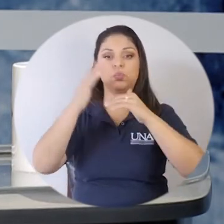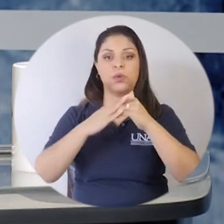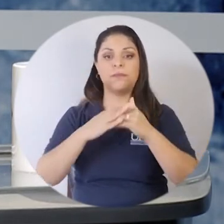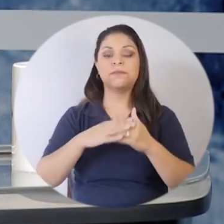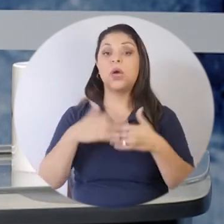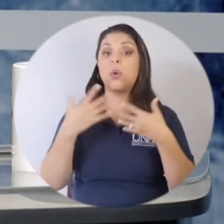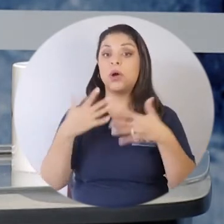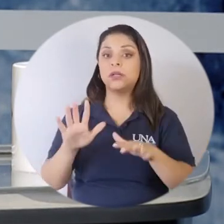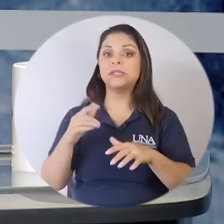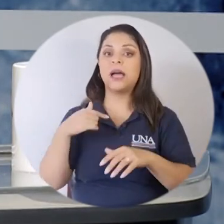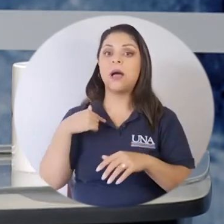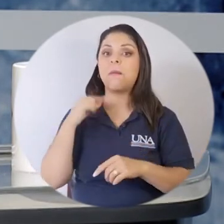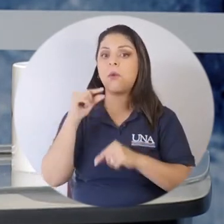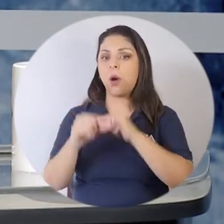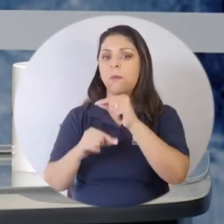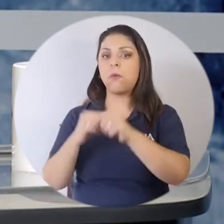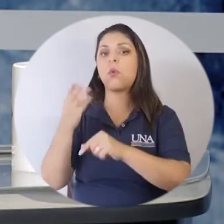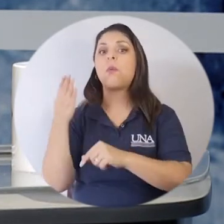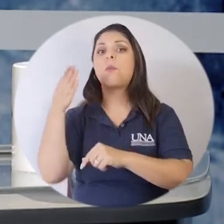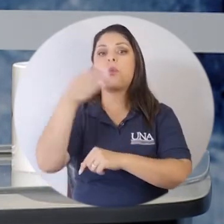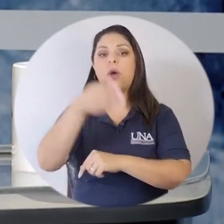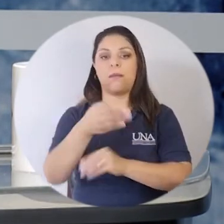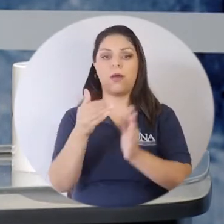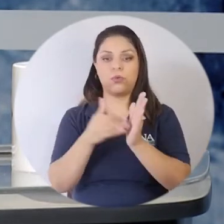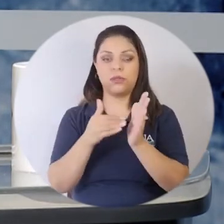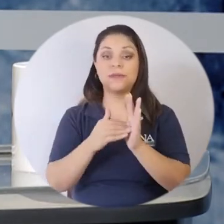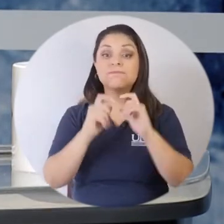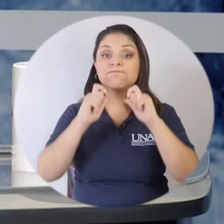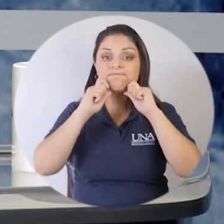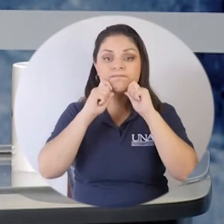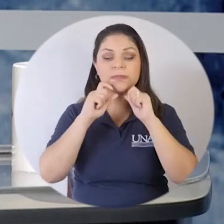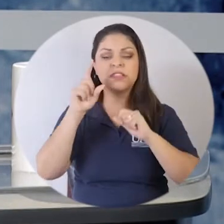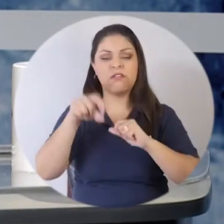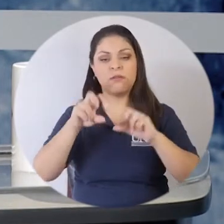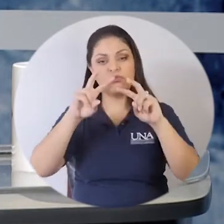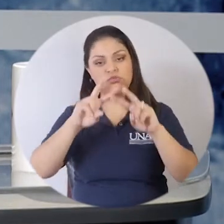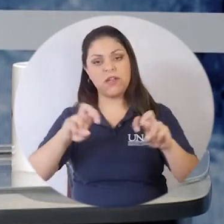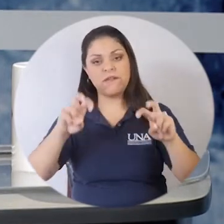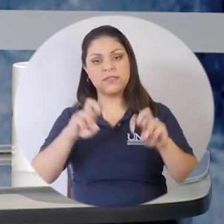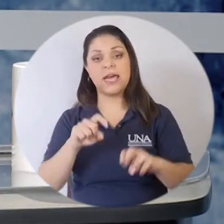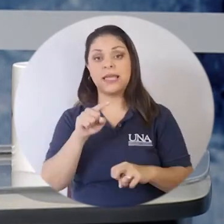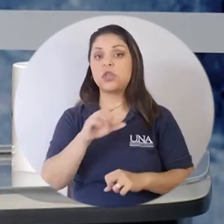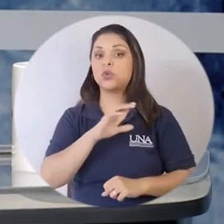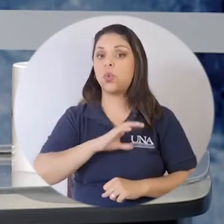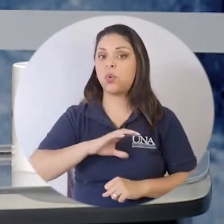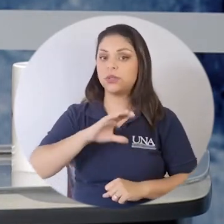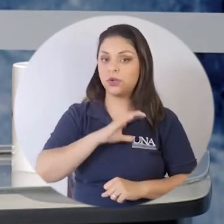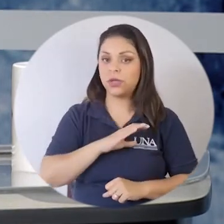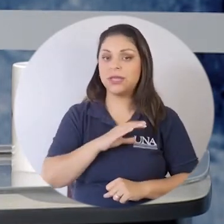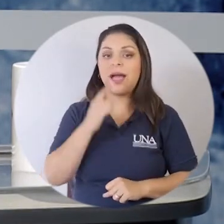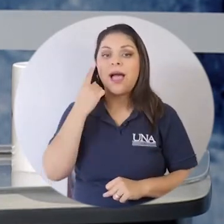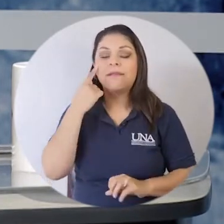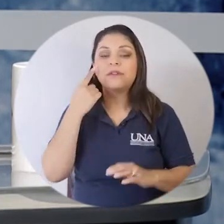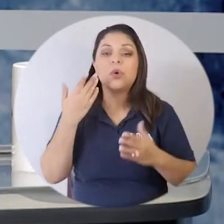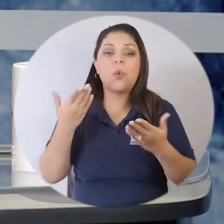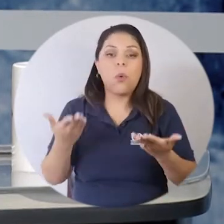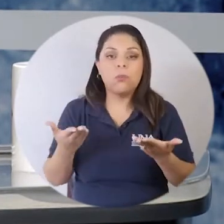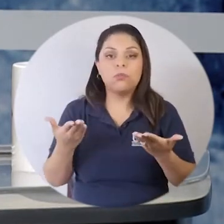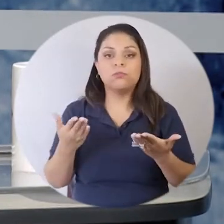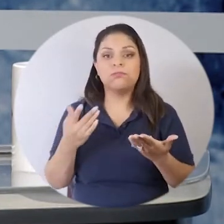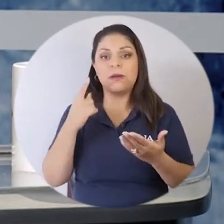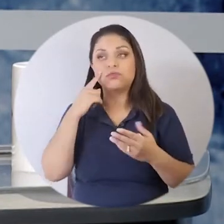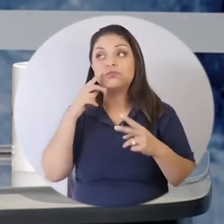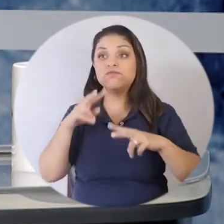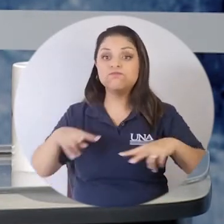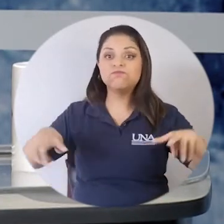Ahora, una vez que regresemos paulatinamente a la presencialidad, tenemos que revisar esas condiciones, ¿verdad?, de cómo nos vamos